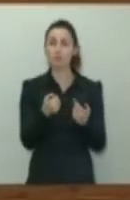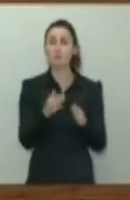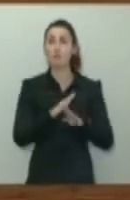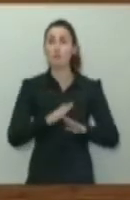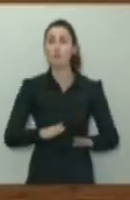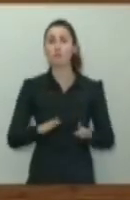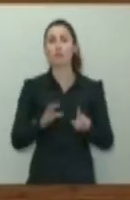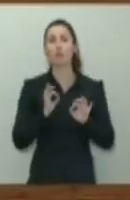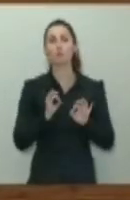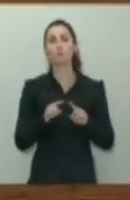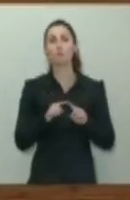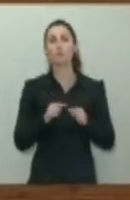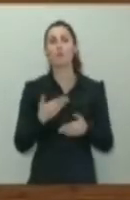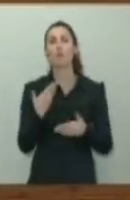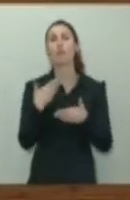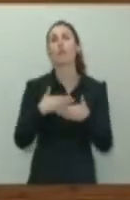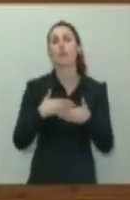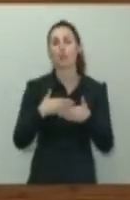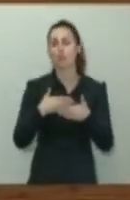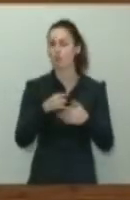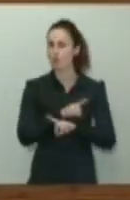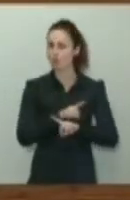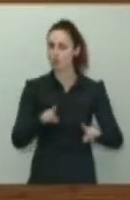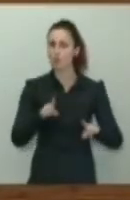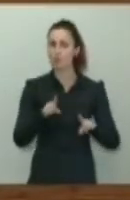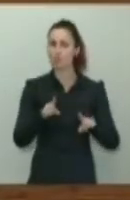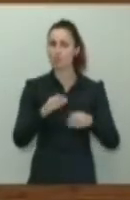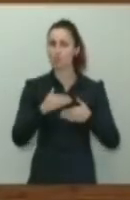un obstáculo fundamental y, en tal sentido, creemos que